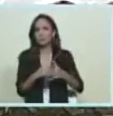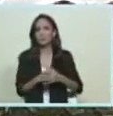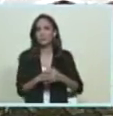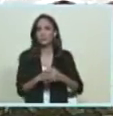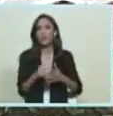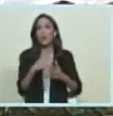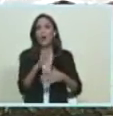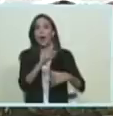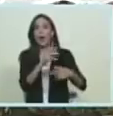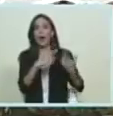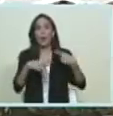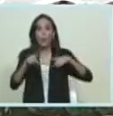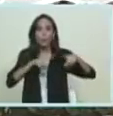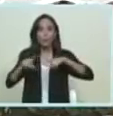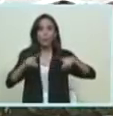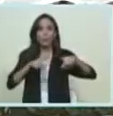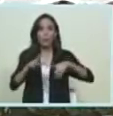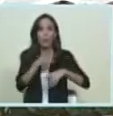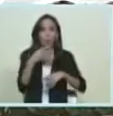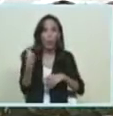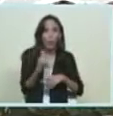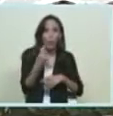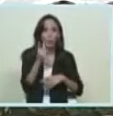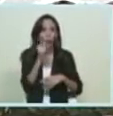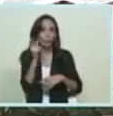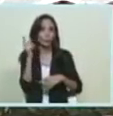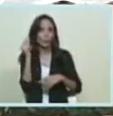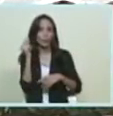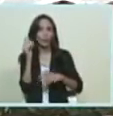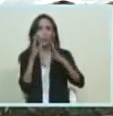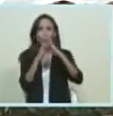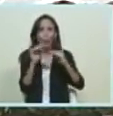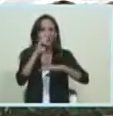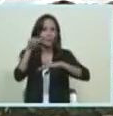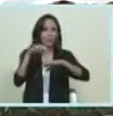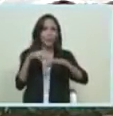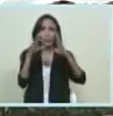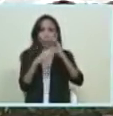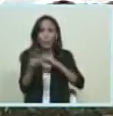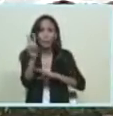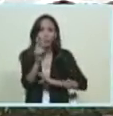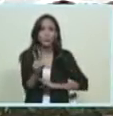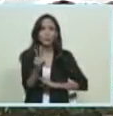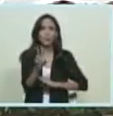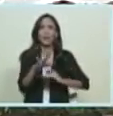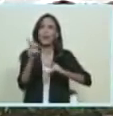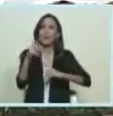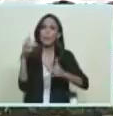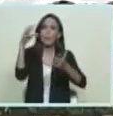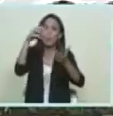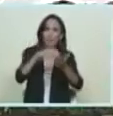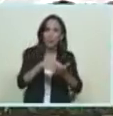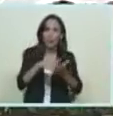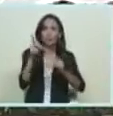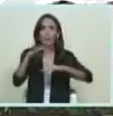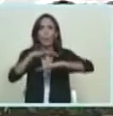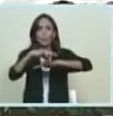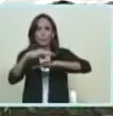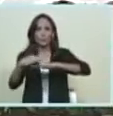el coordinador o coordinadora del movimiento Chamba Juvenil a nivel nacional, estatal y